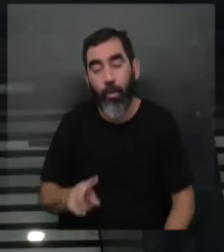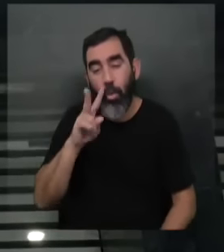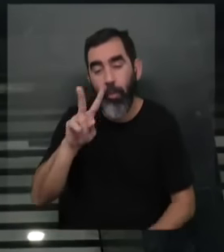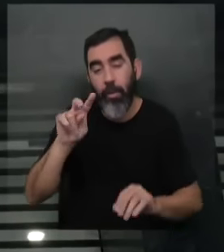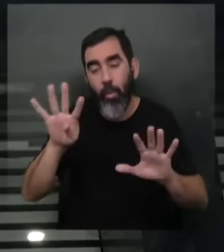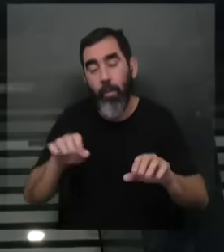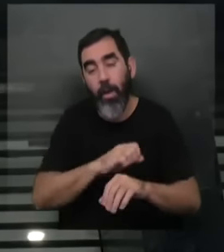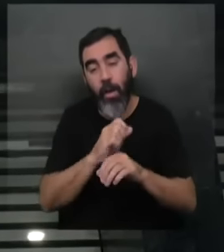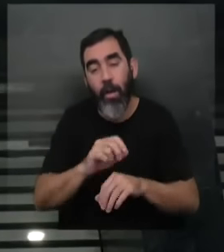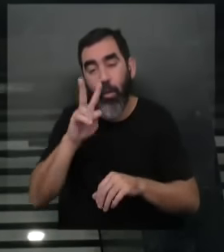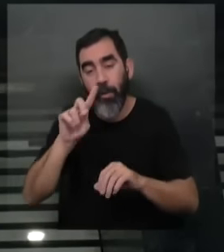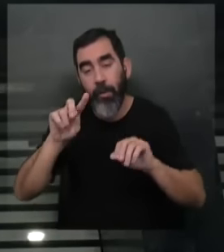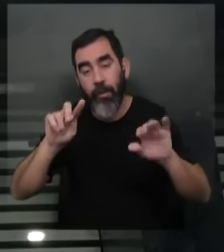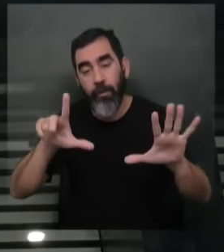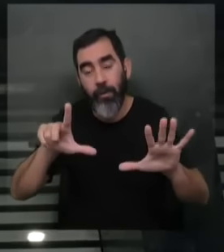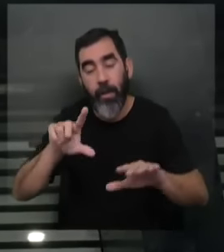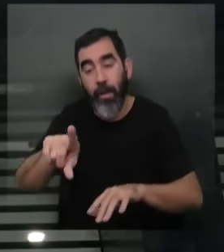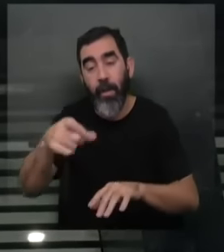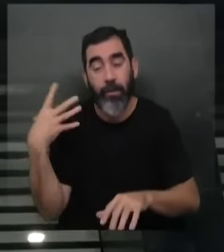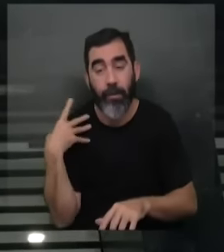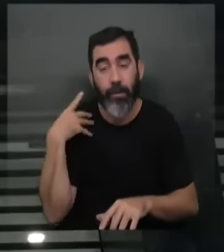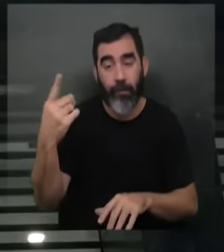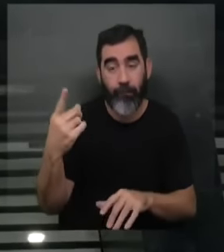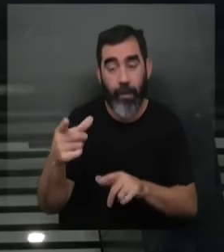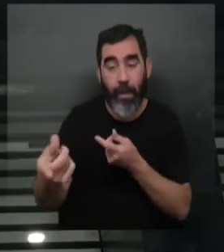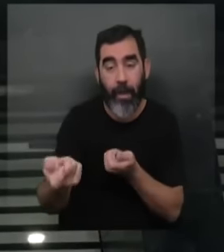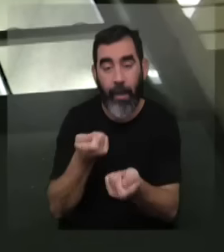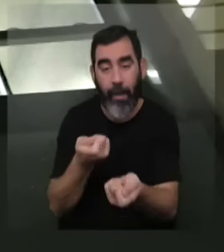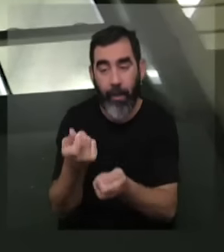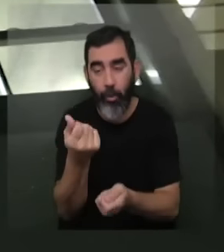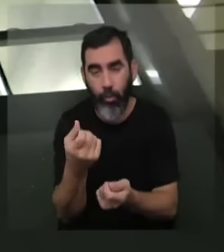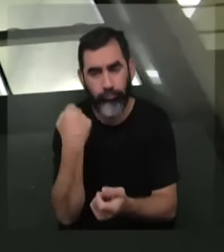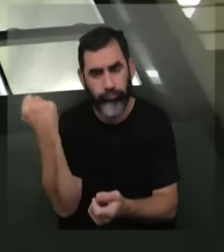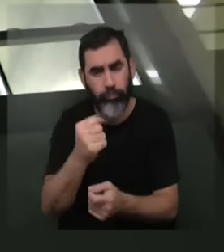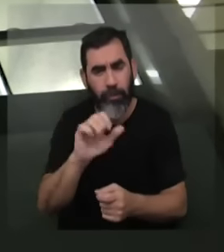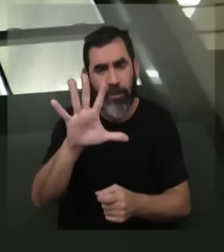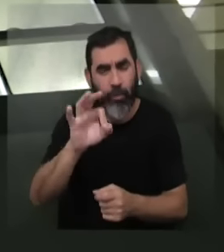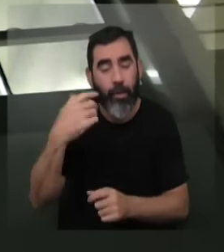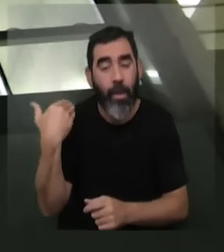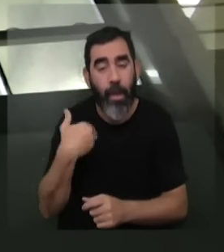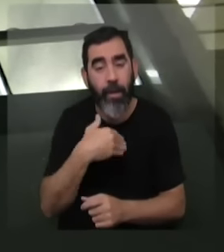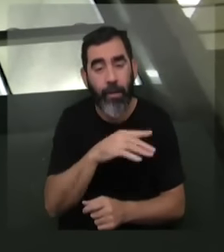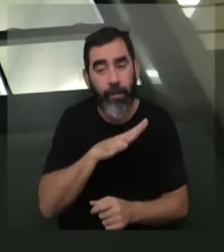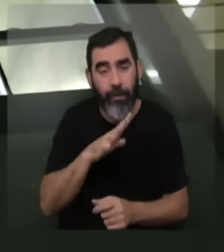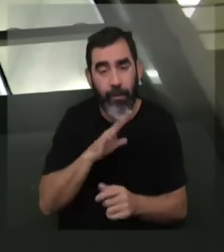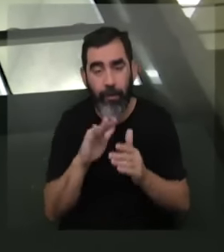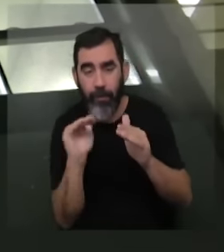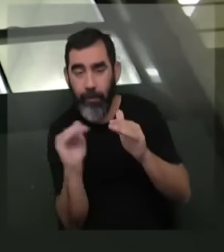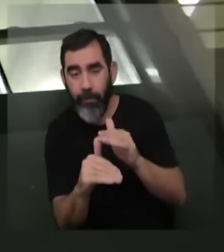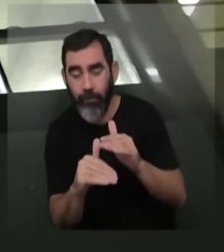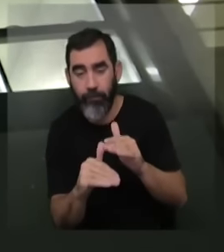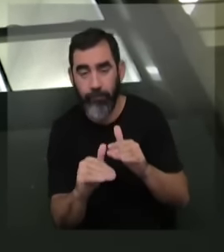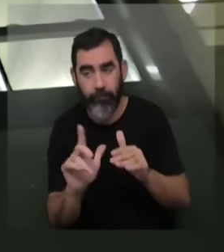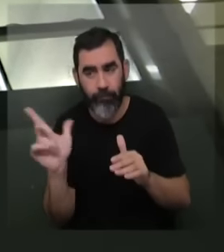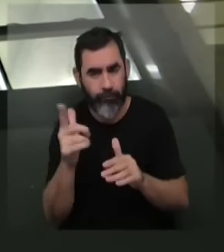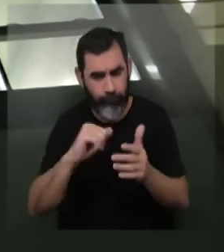2017 una ex gerenta de este banco Elena nazarenko gestionaba sumas importantes de más de 50 argentinos que si bien ellos depositaban no se encontraban